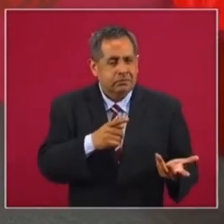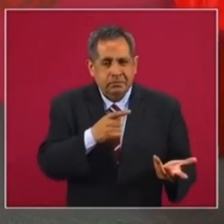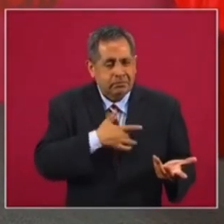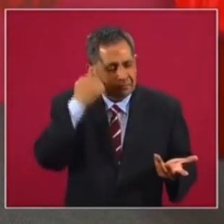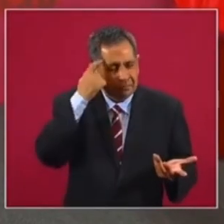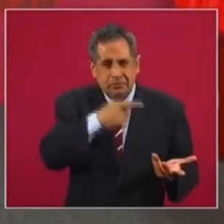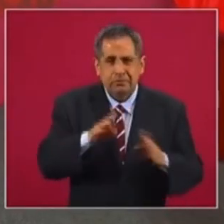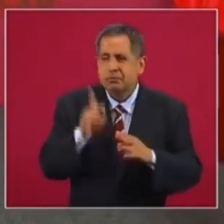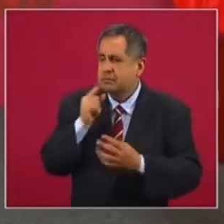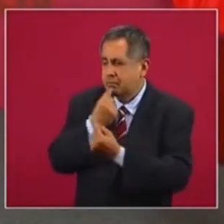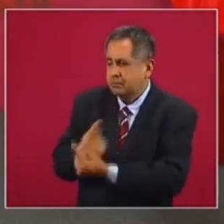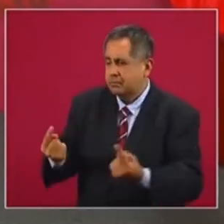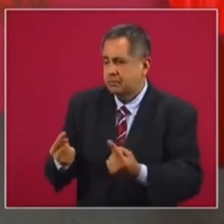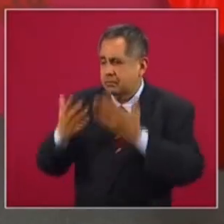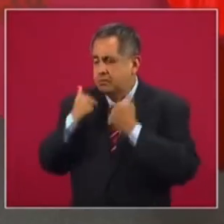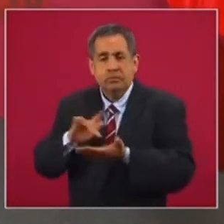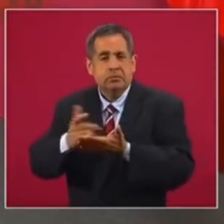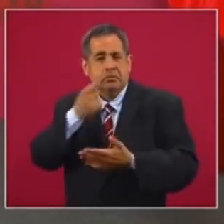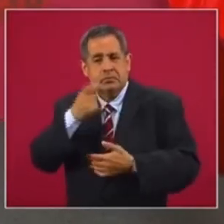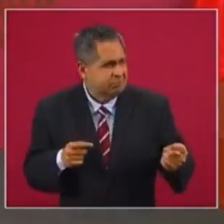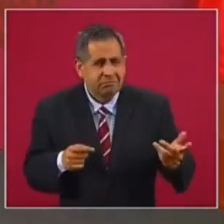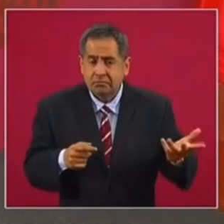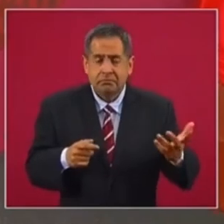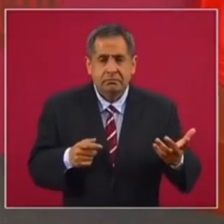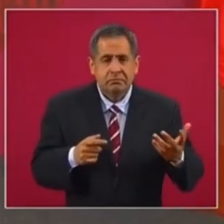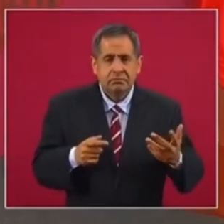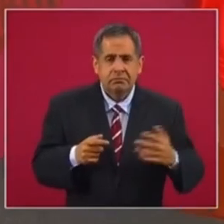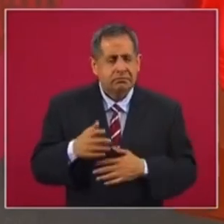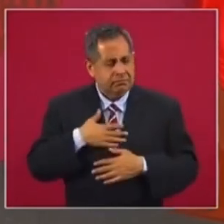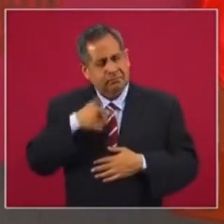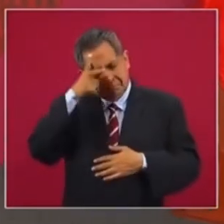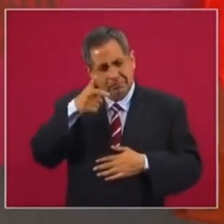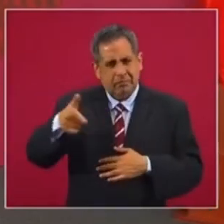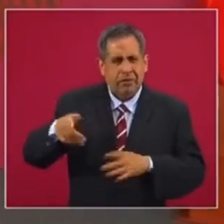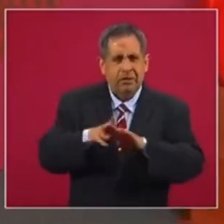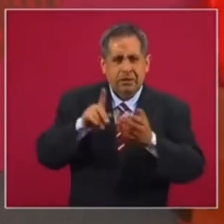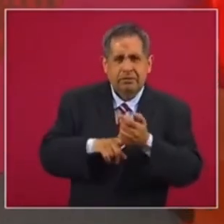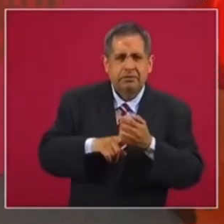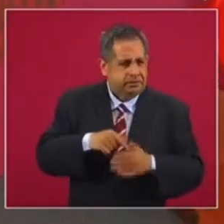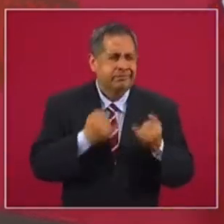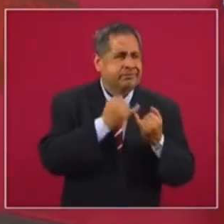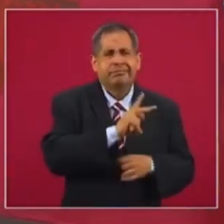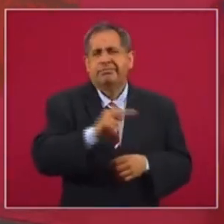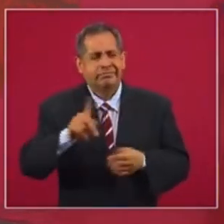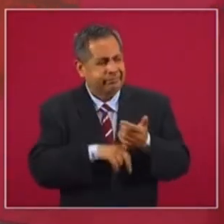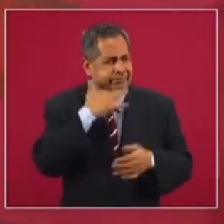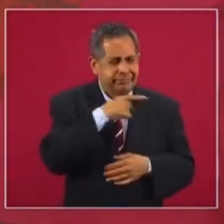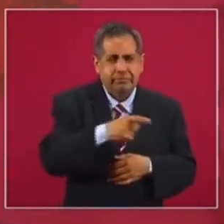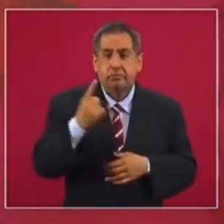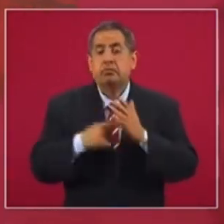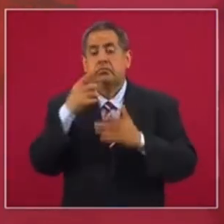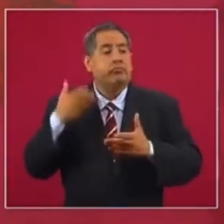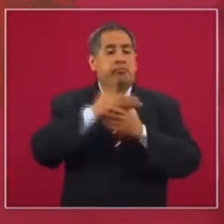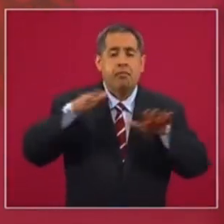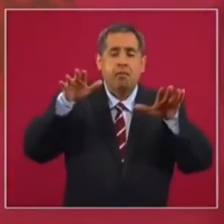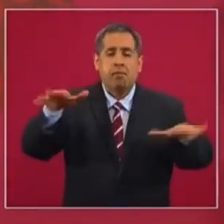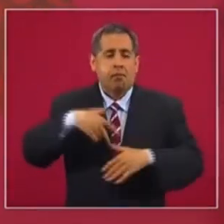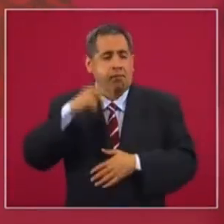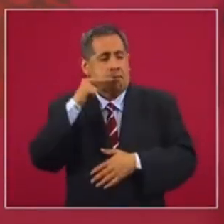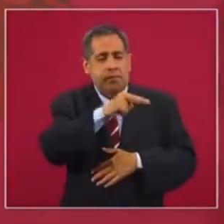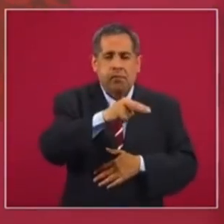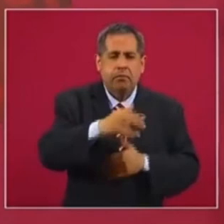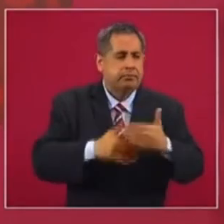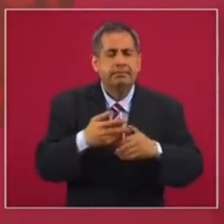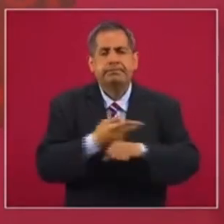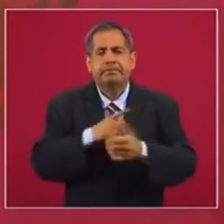dramática que es el que los niños no tengan medicinas. Yo empecé a notar de que había mano negra, porque en una ocasión fui al aeropuerto